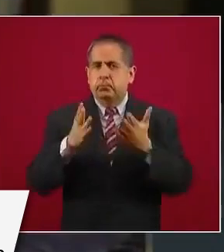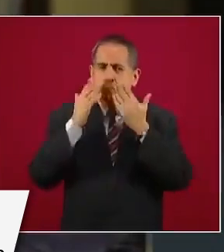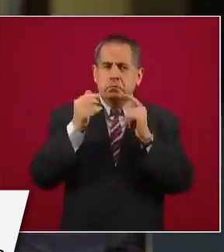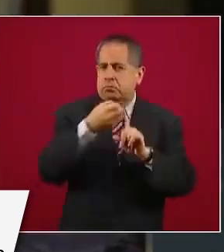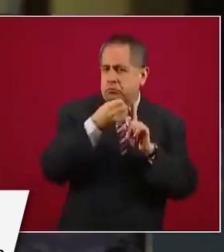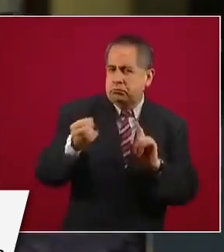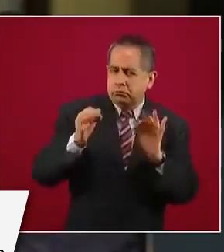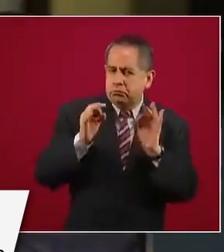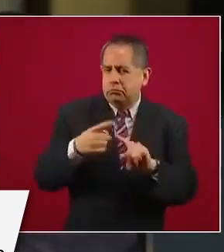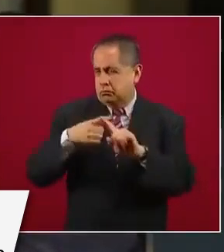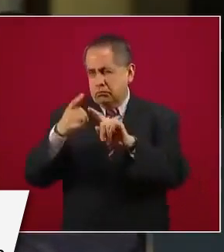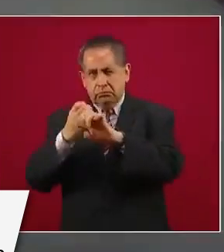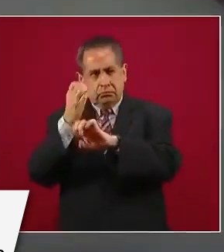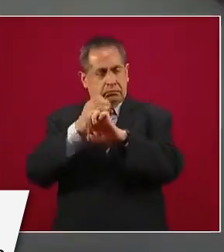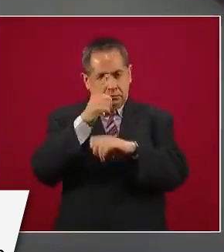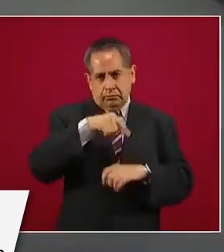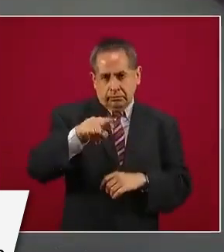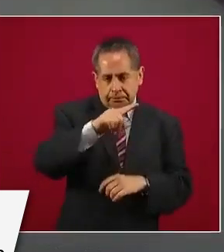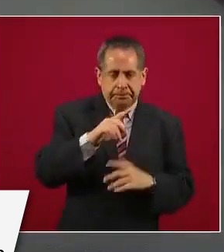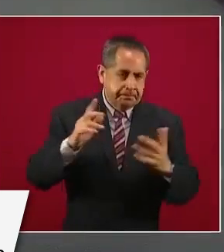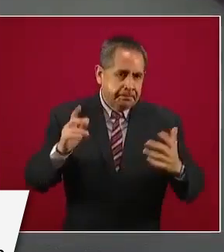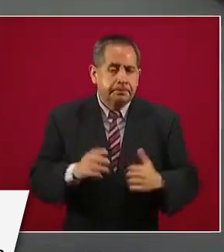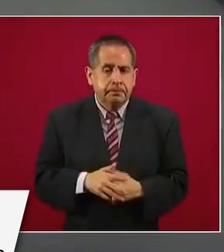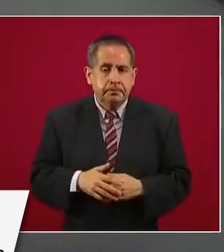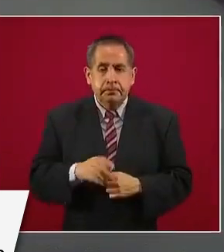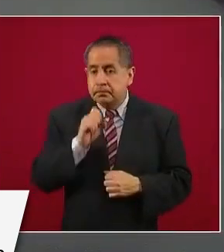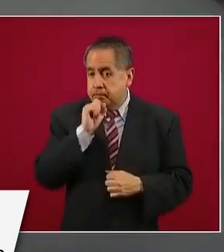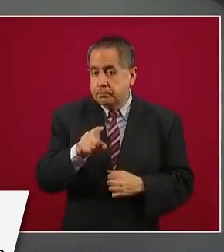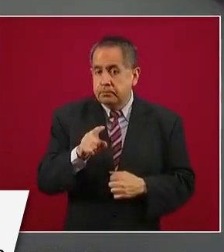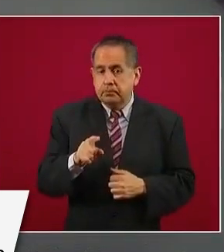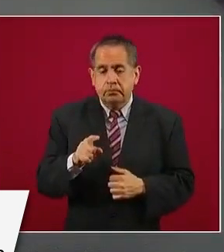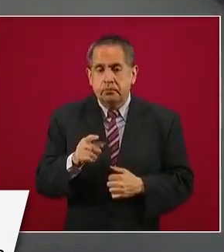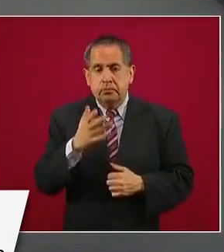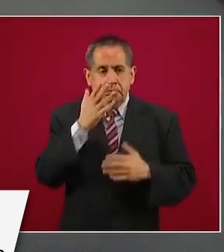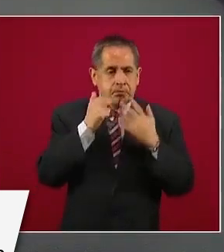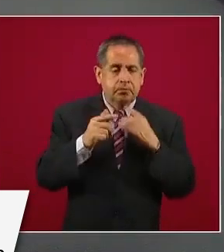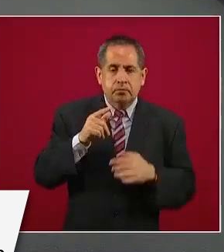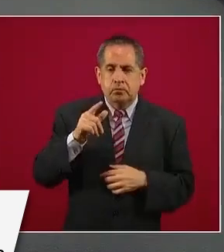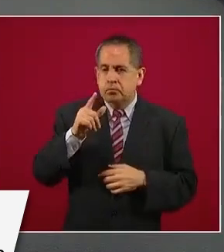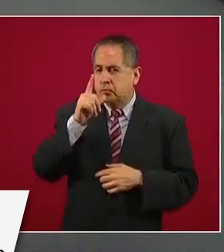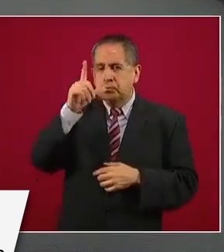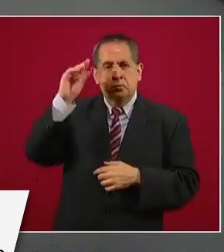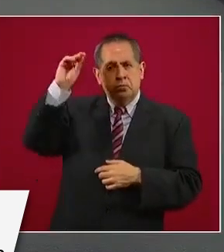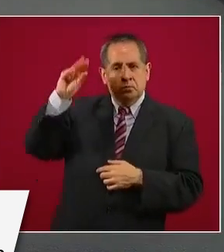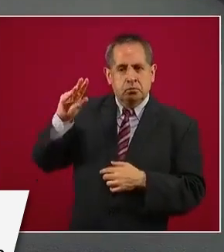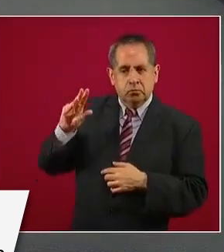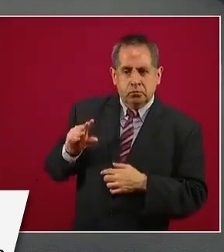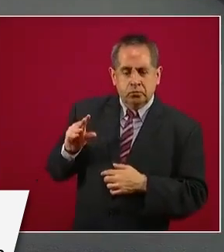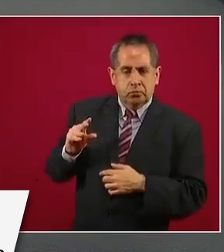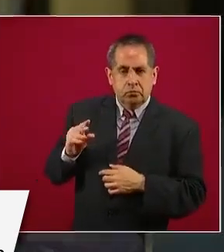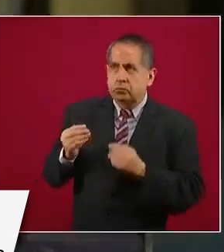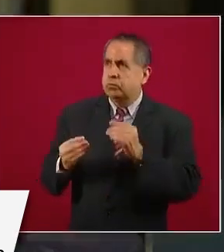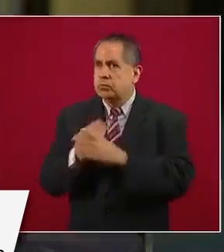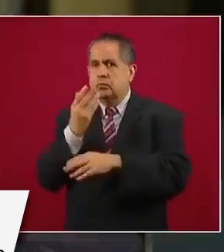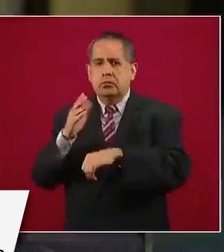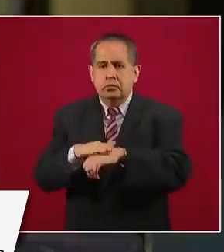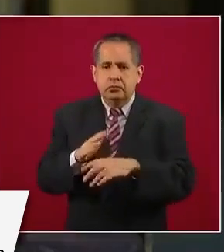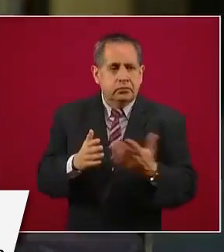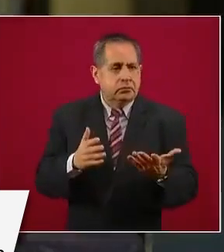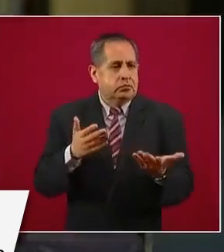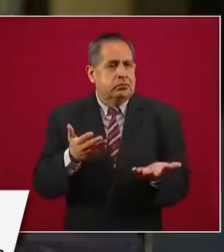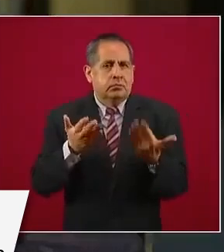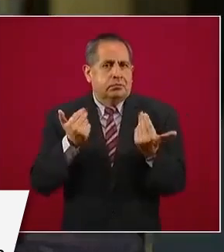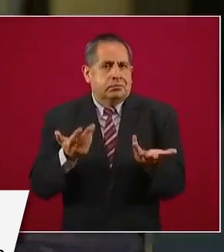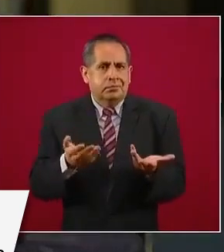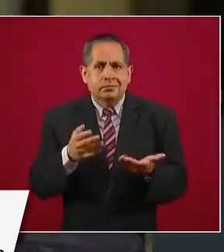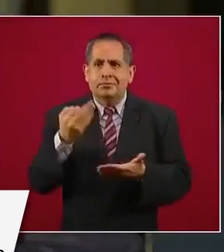como debería ser. Además, no se pudo actualizar el semáforo, dijo el doctor Gatell, por falta de información de